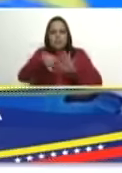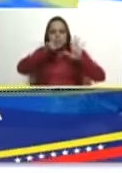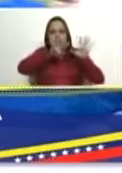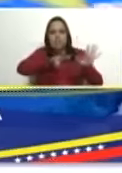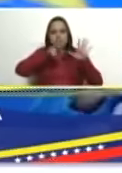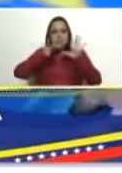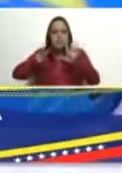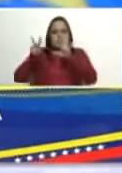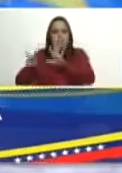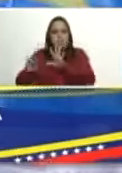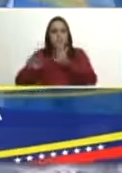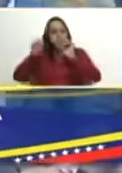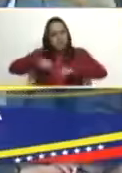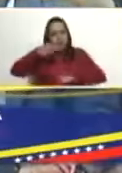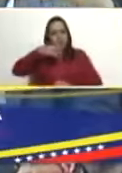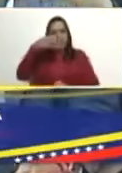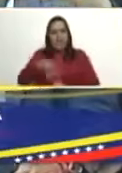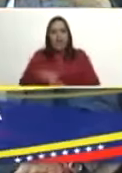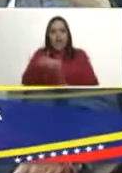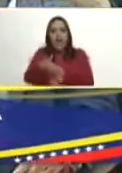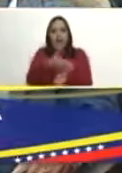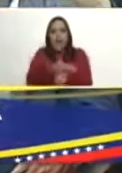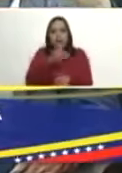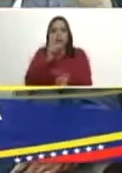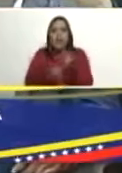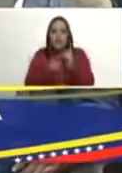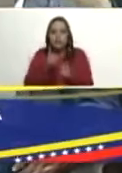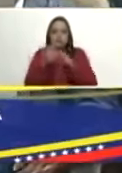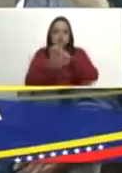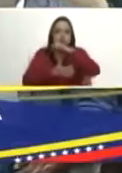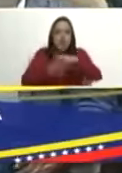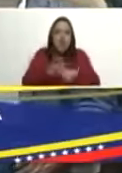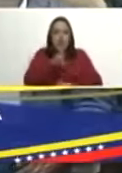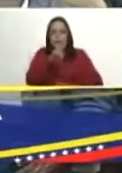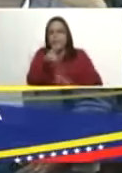1777. Es verdad que antes hubo algunos hechos,